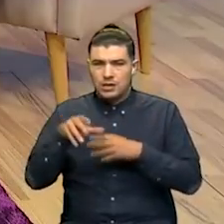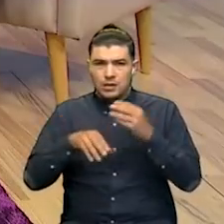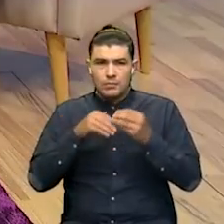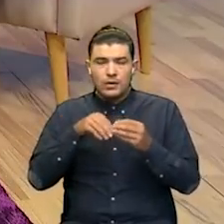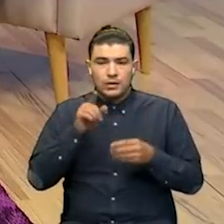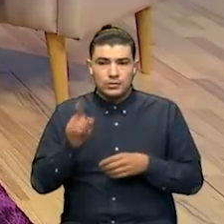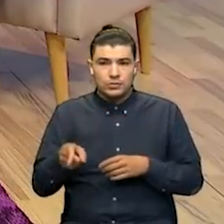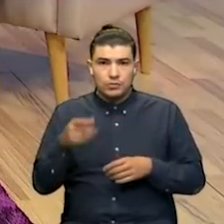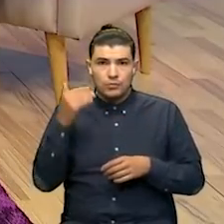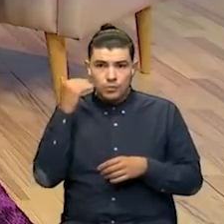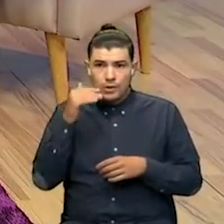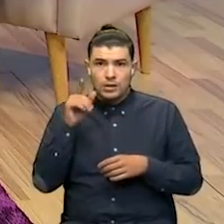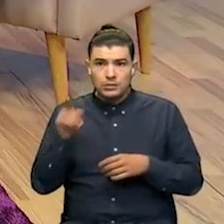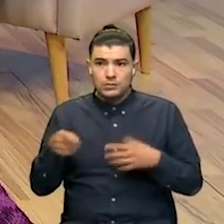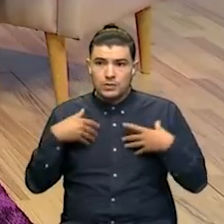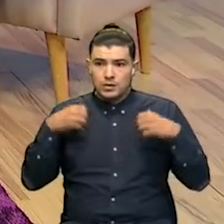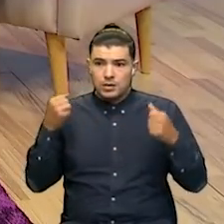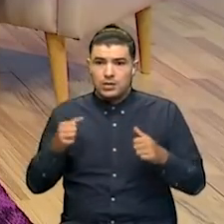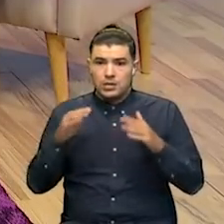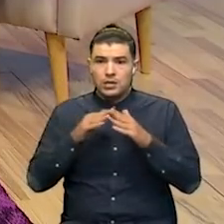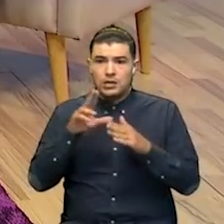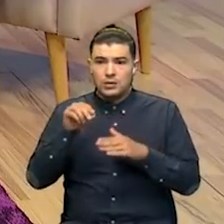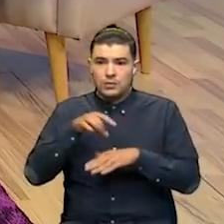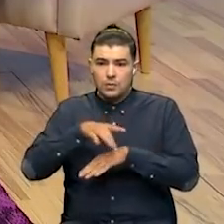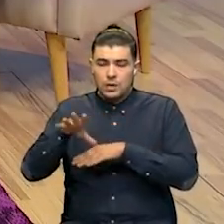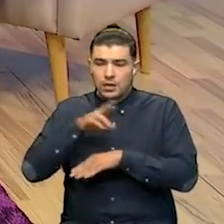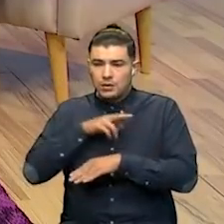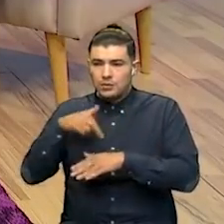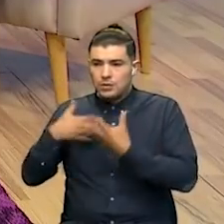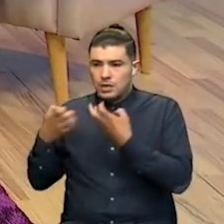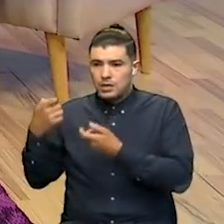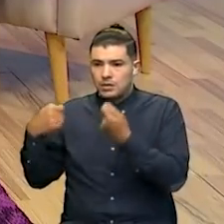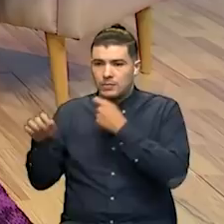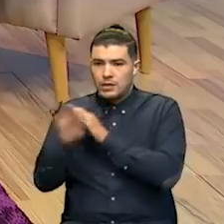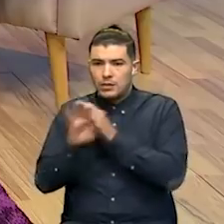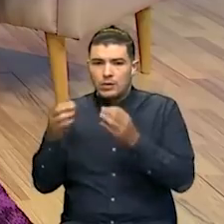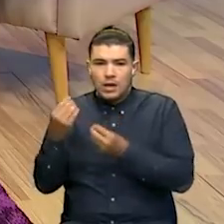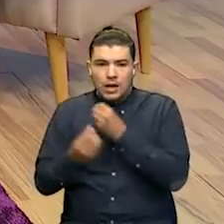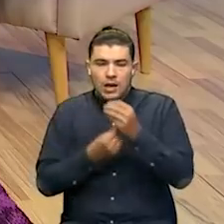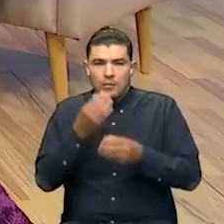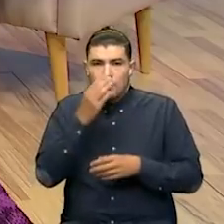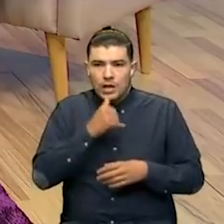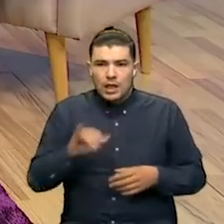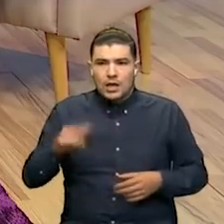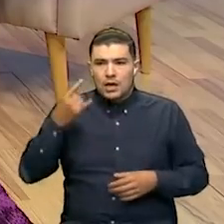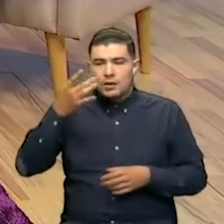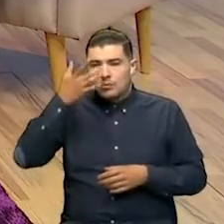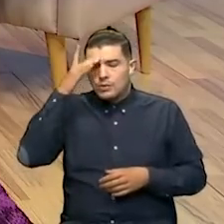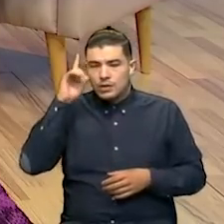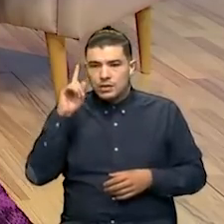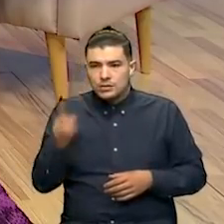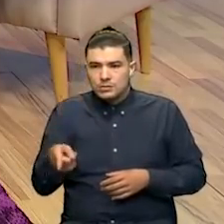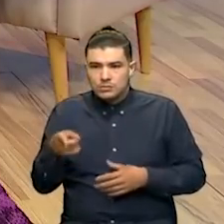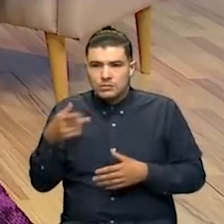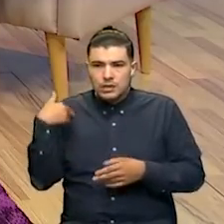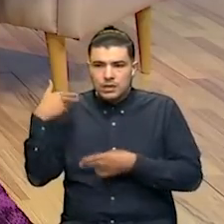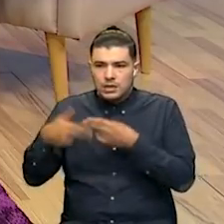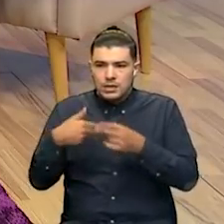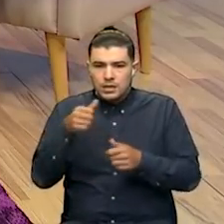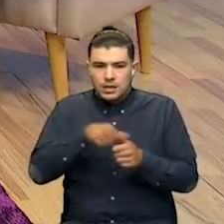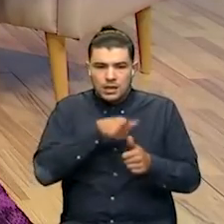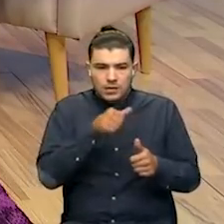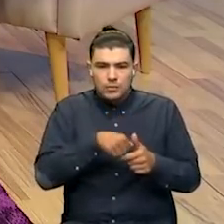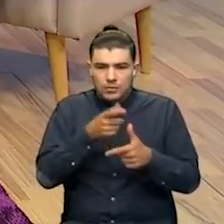Y ella se adueñó, mejor dicho, de la casa y no quiere que nosotros la vendamos ni hagamos algo por heredar cada